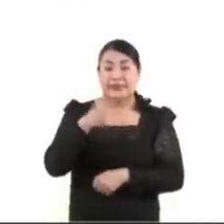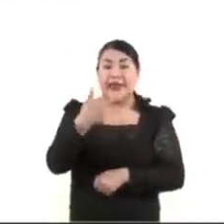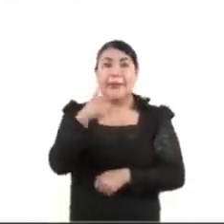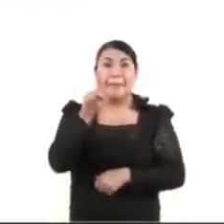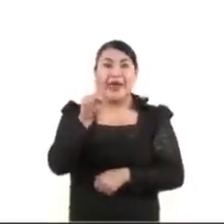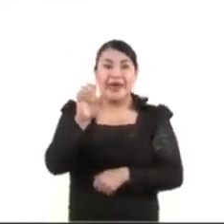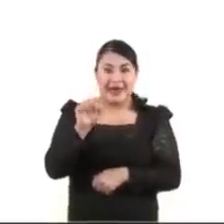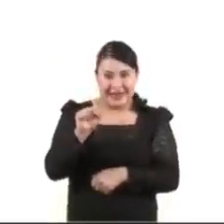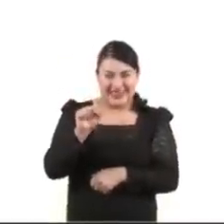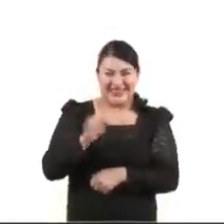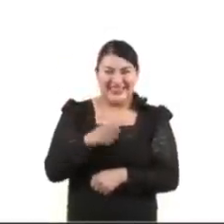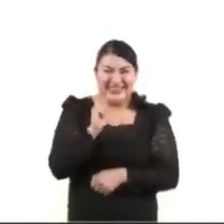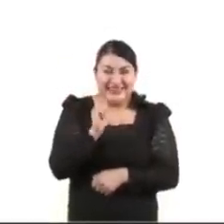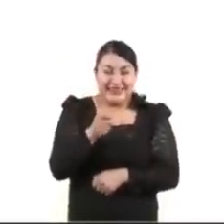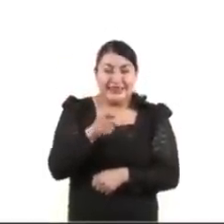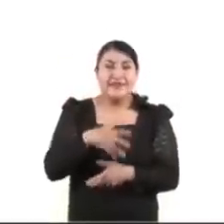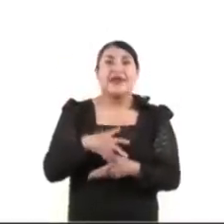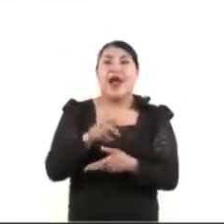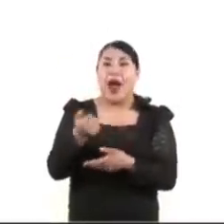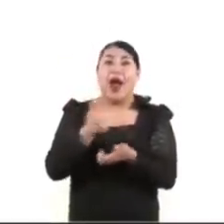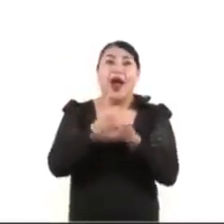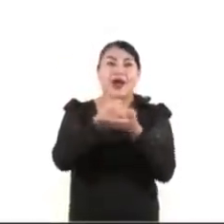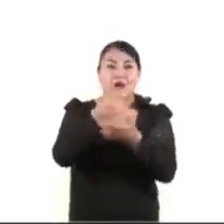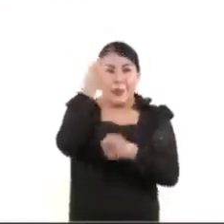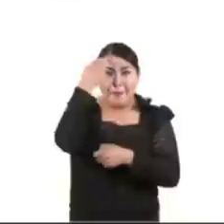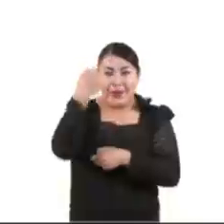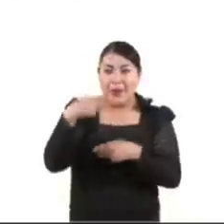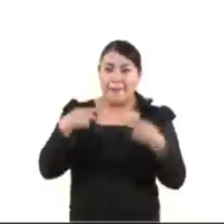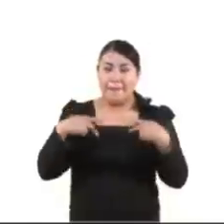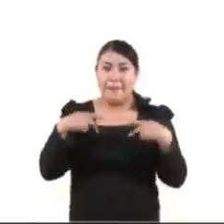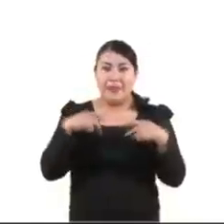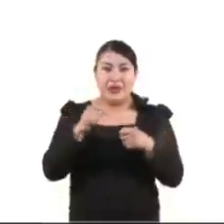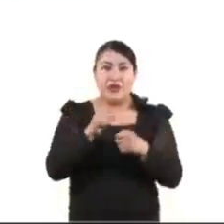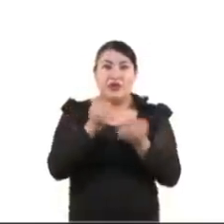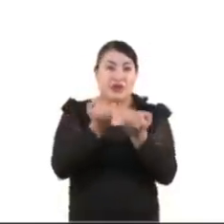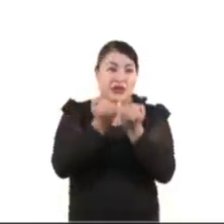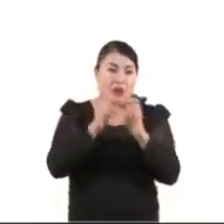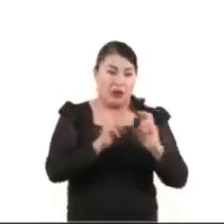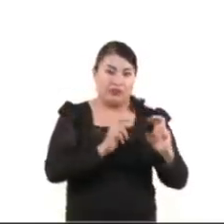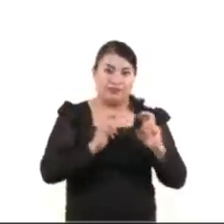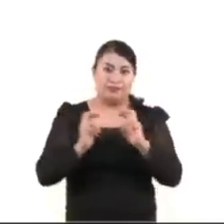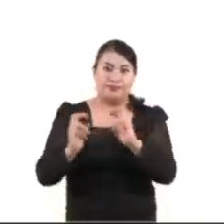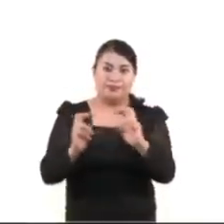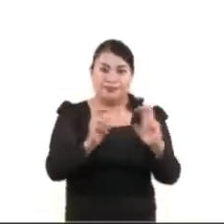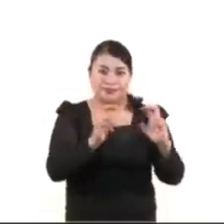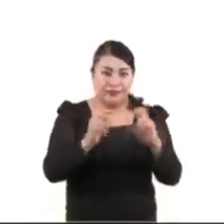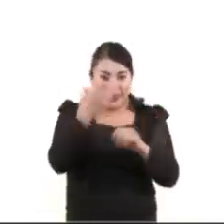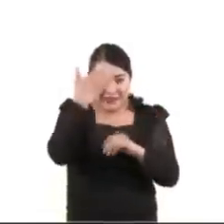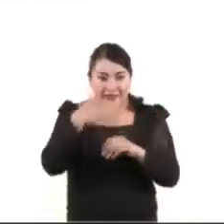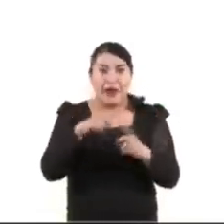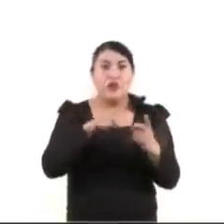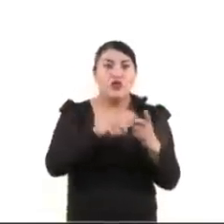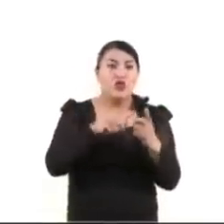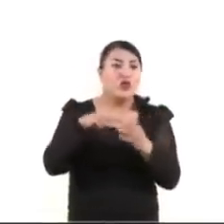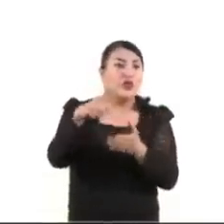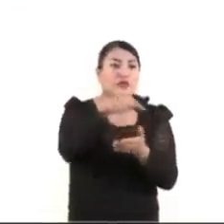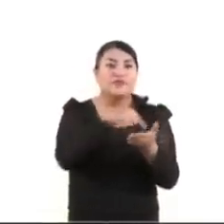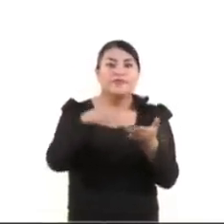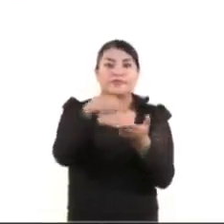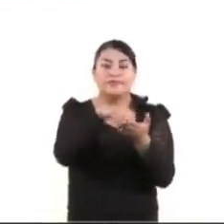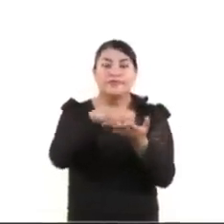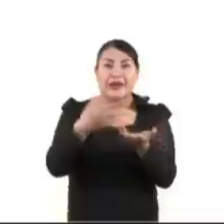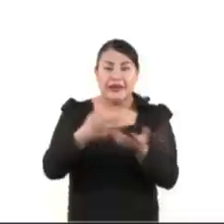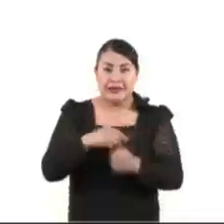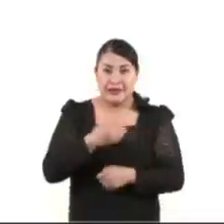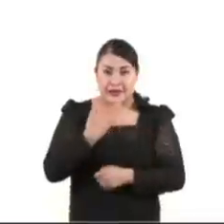que permitirán ubicar en tiempo real a las unidades y también serán como una ayuda para regular la